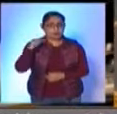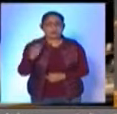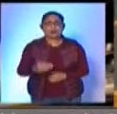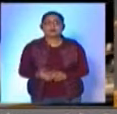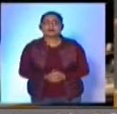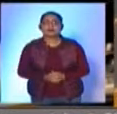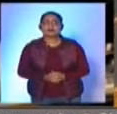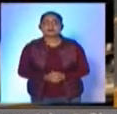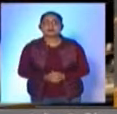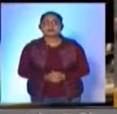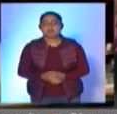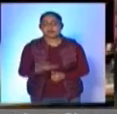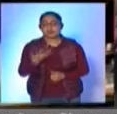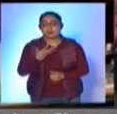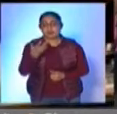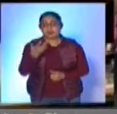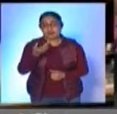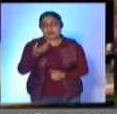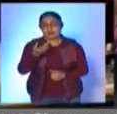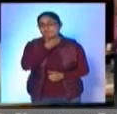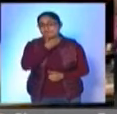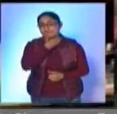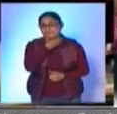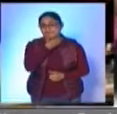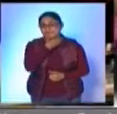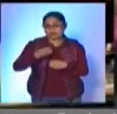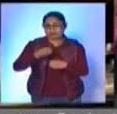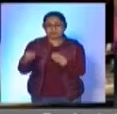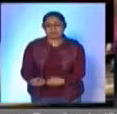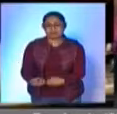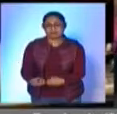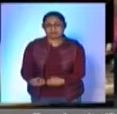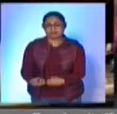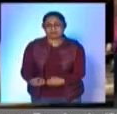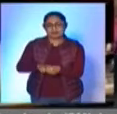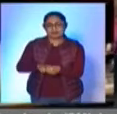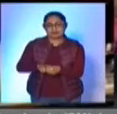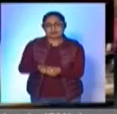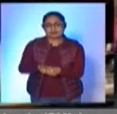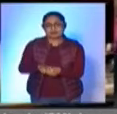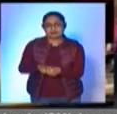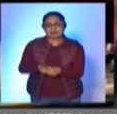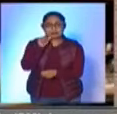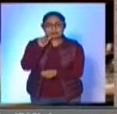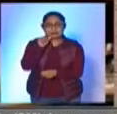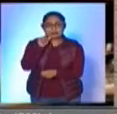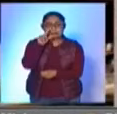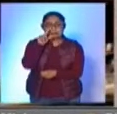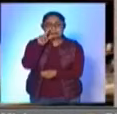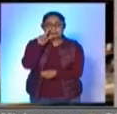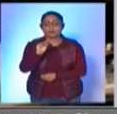la ocupación la tenemos hasta ayer en el